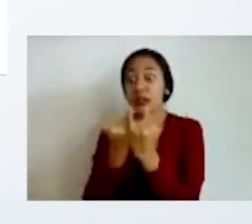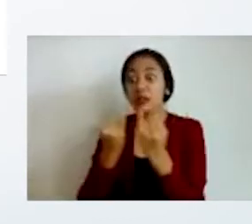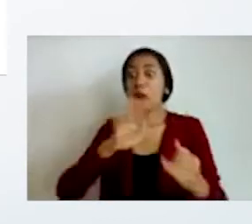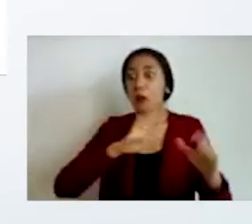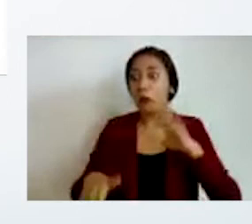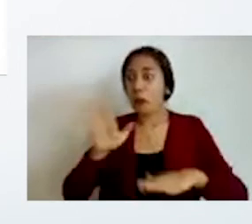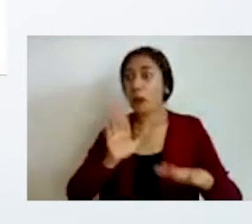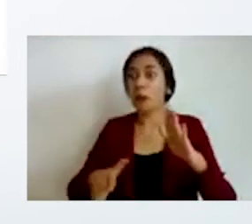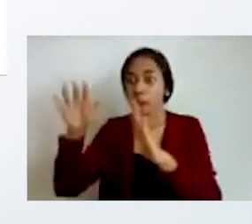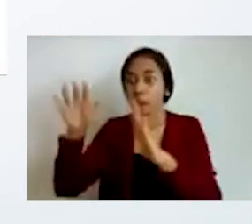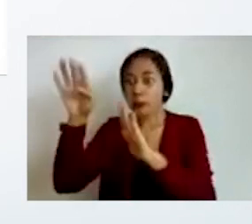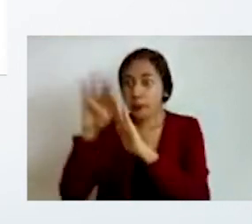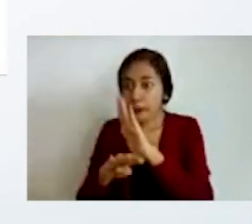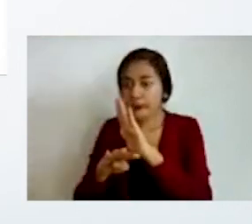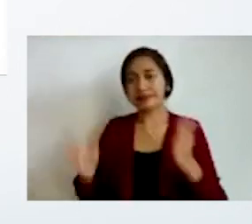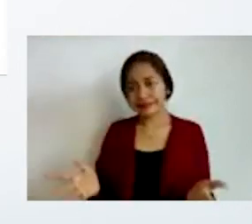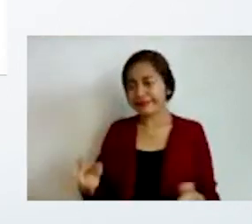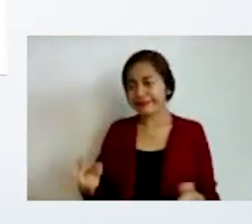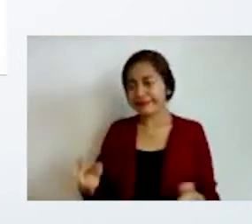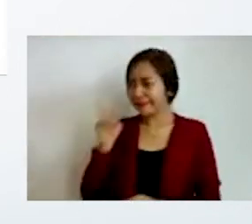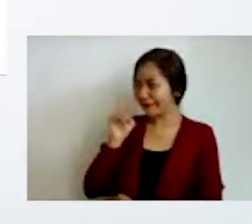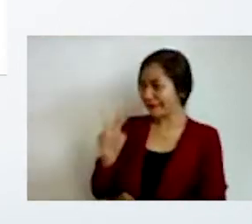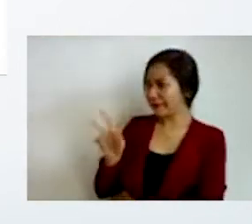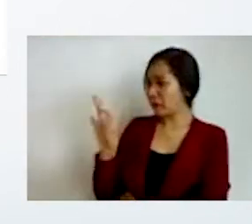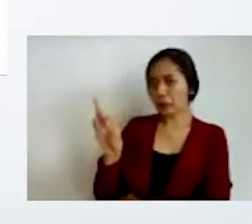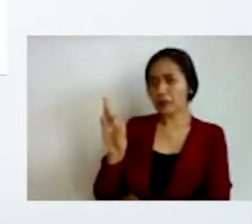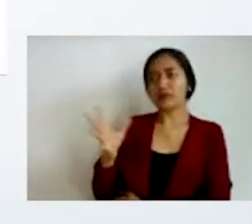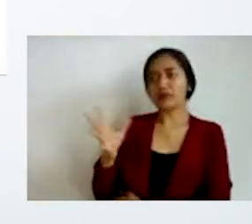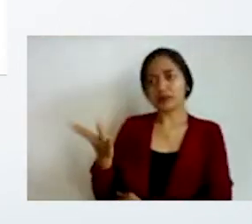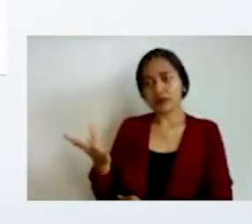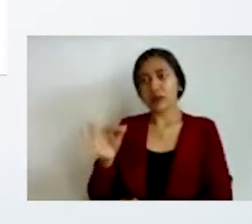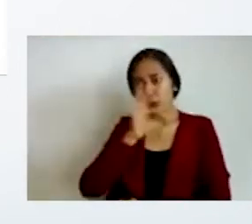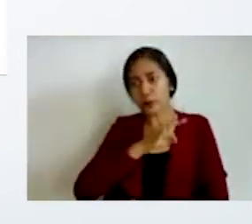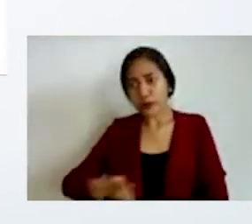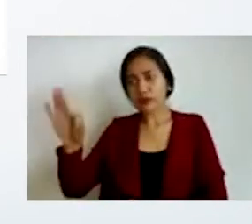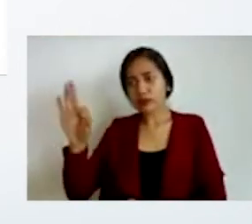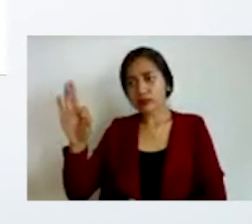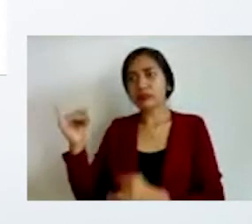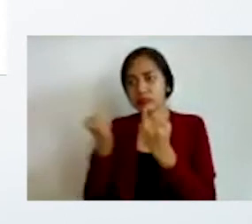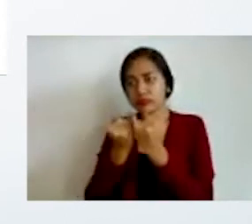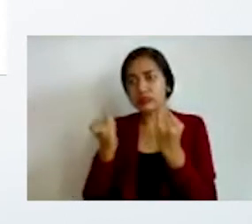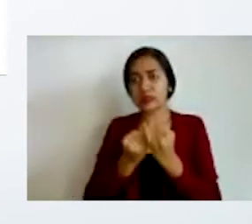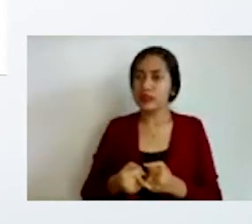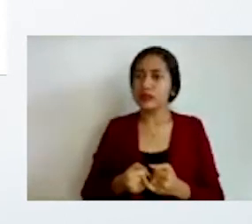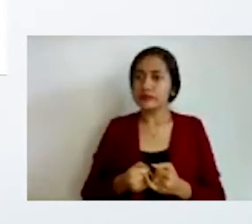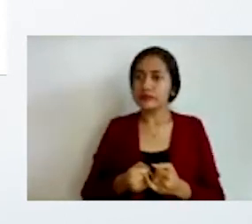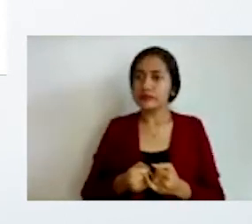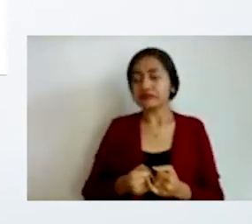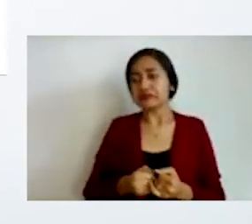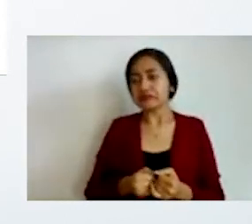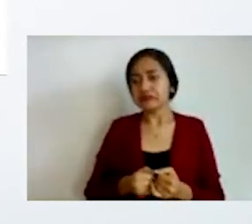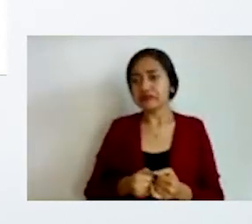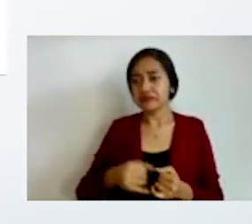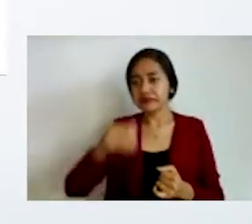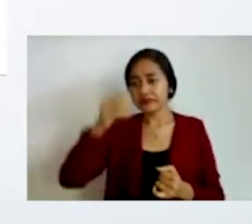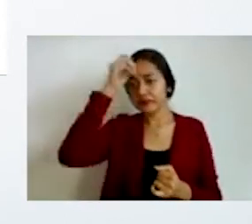dijeron, bueno, pues para mí esto atenta contra mis ideas, contra los postulados